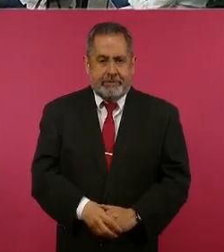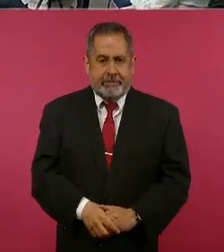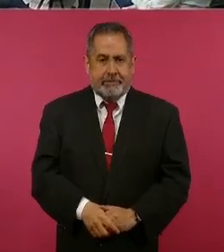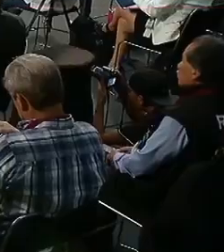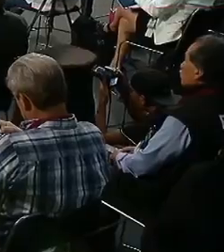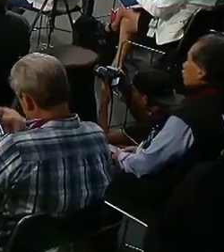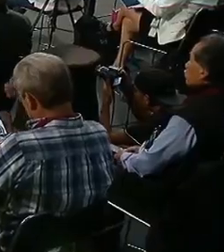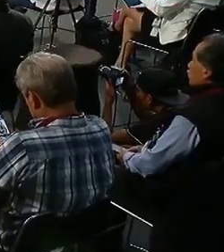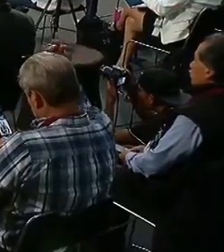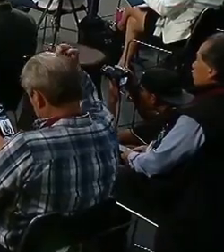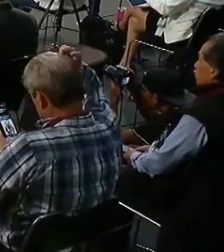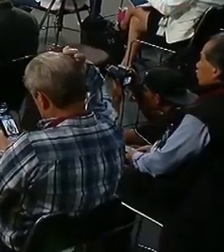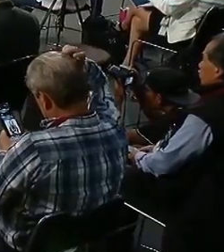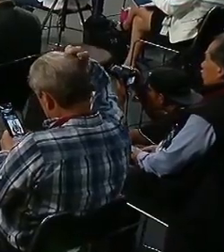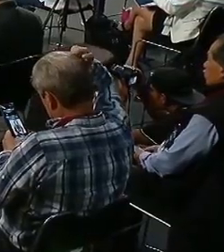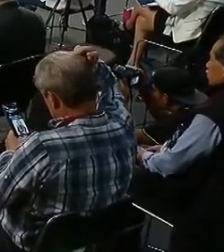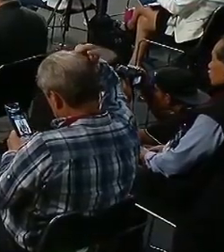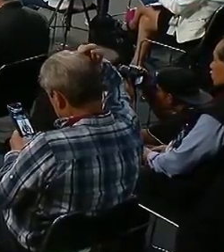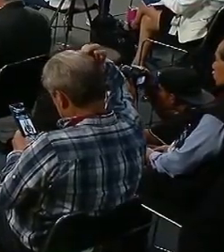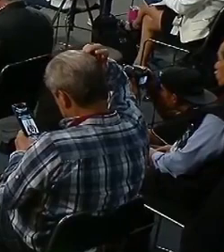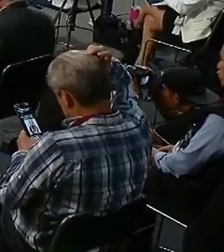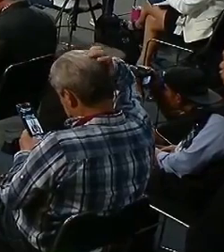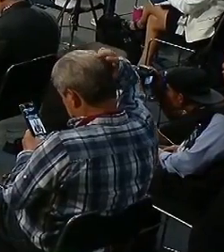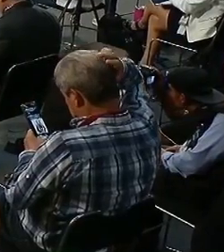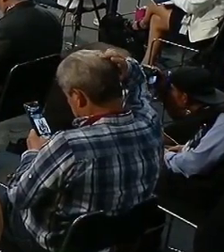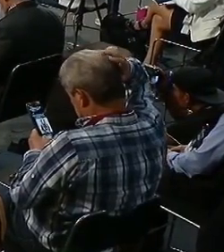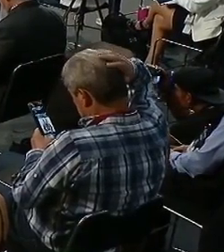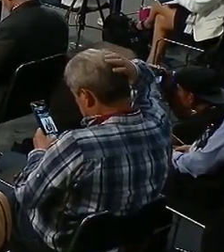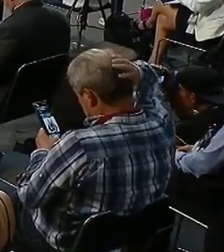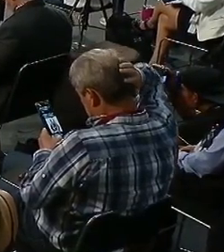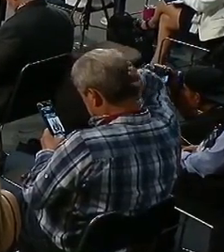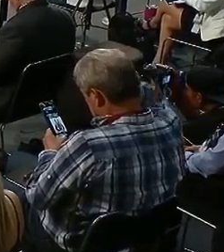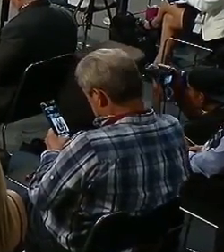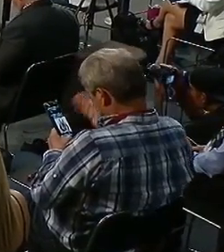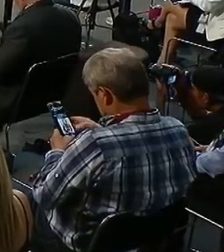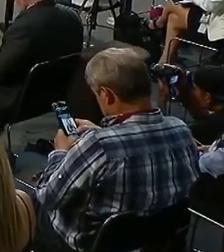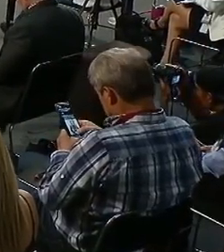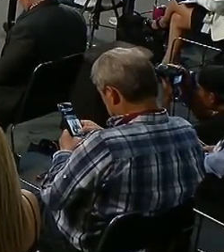Entonces, el incremento al salario ayuda muchísimo